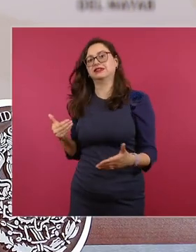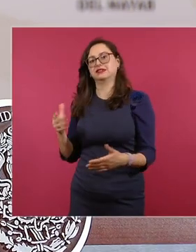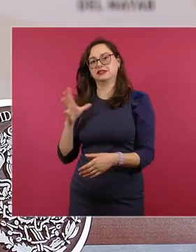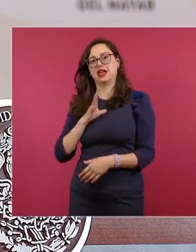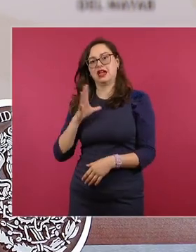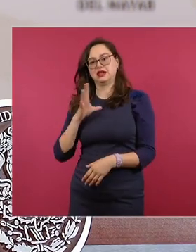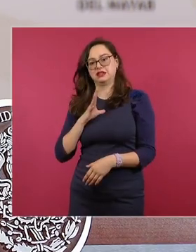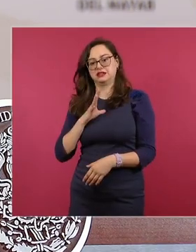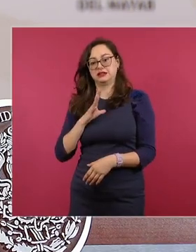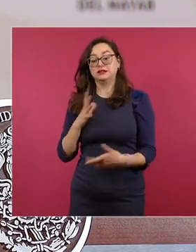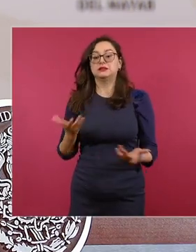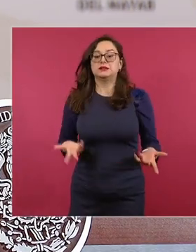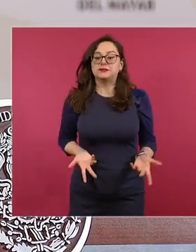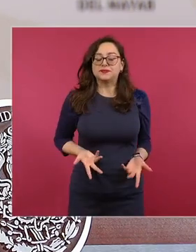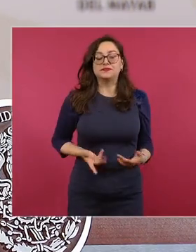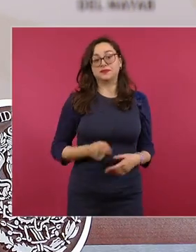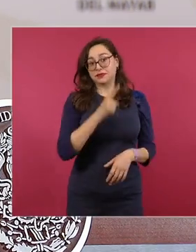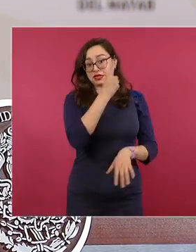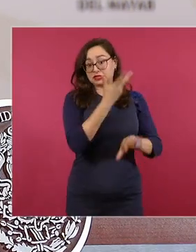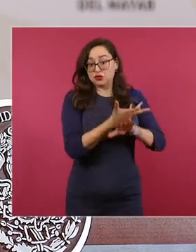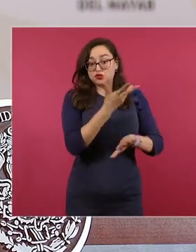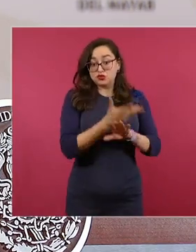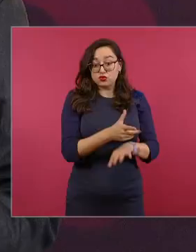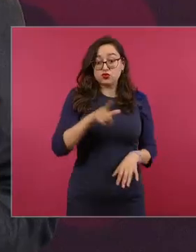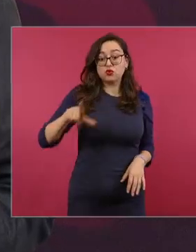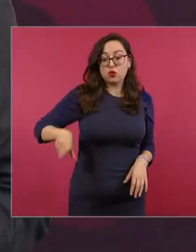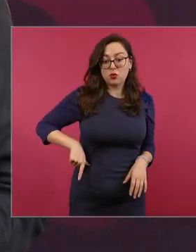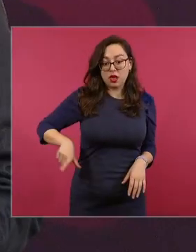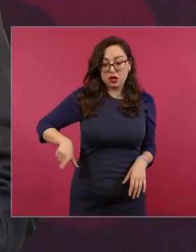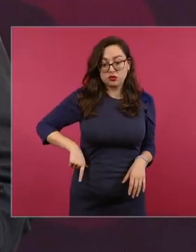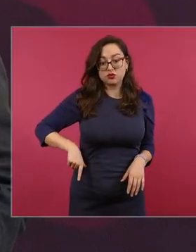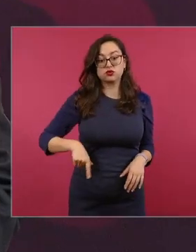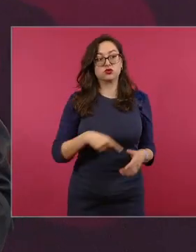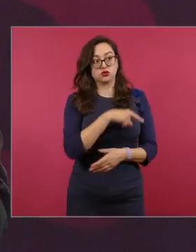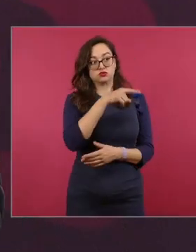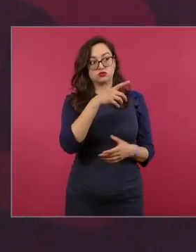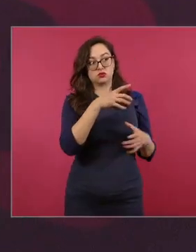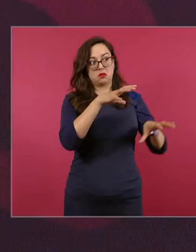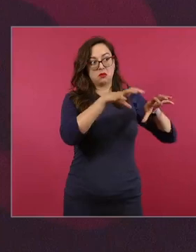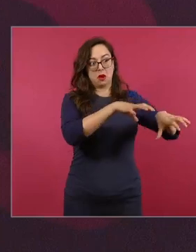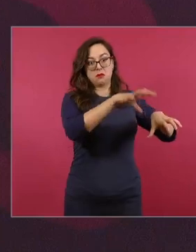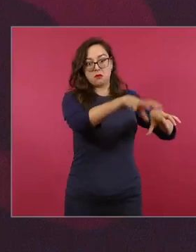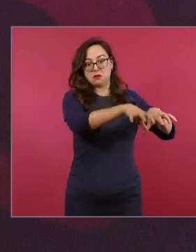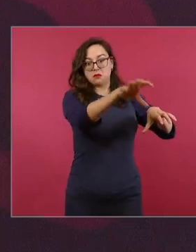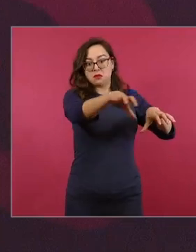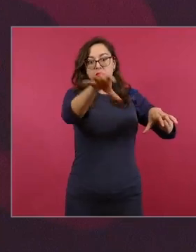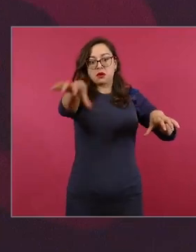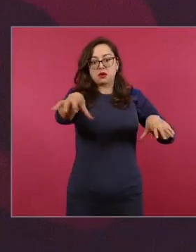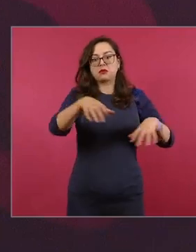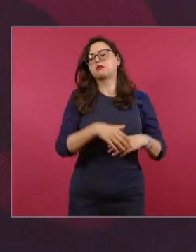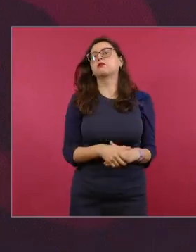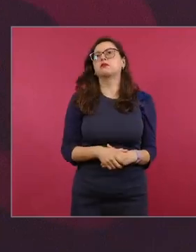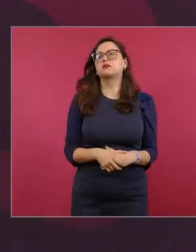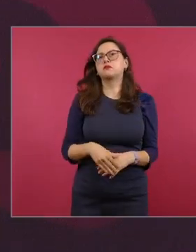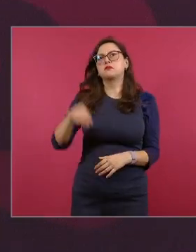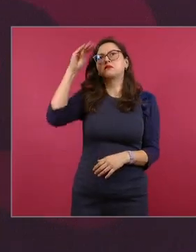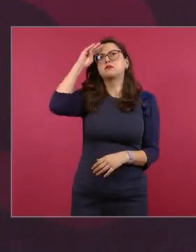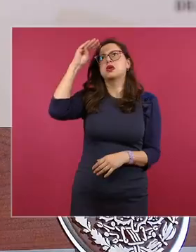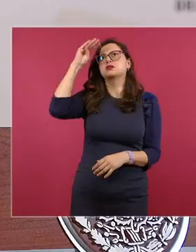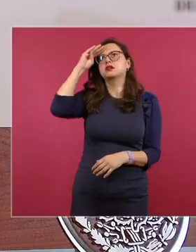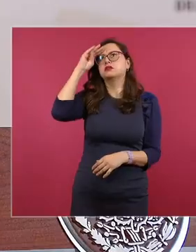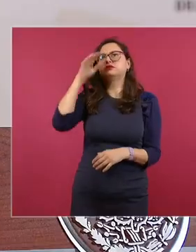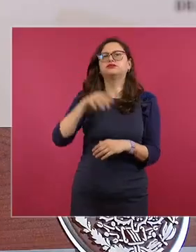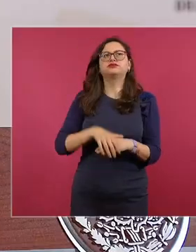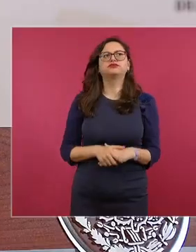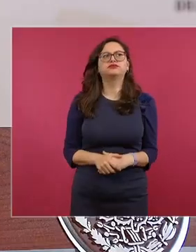del gobierno de Estados Unidos y algunos sectores de Estados Unidos, piensan que los